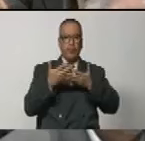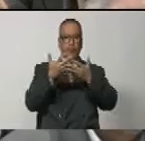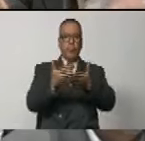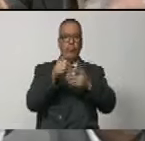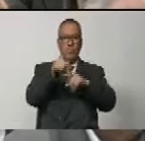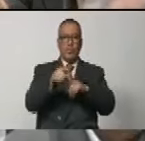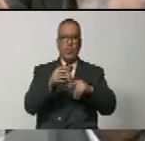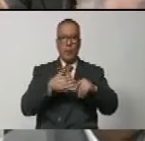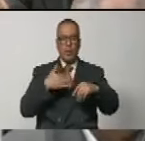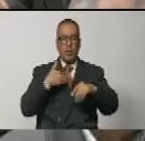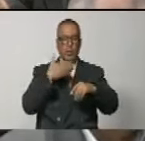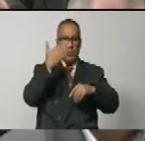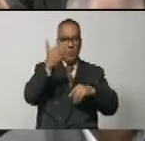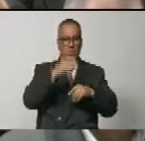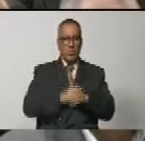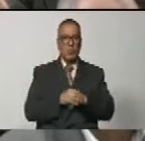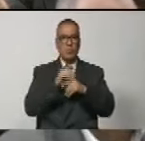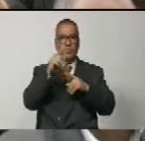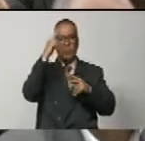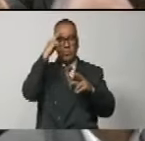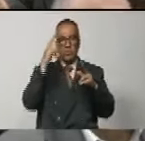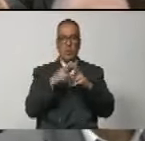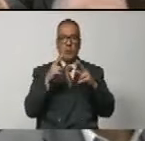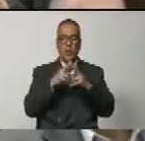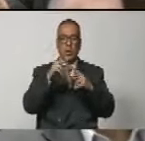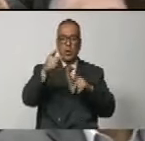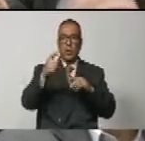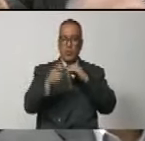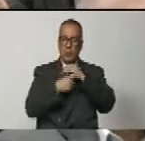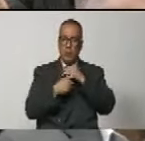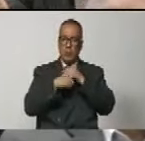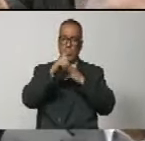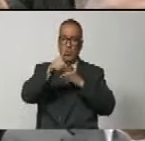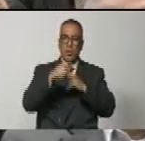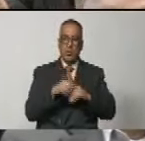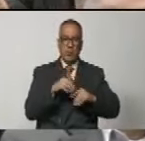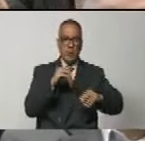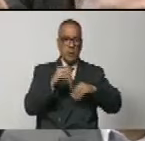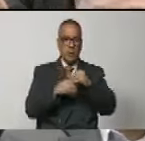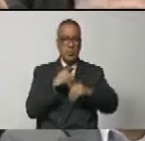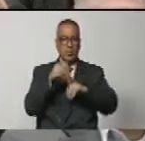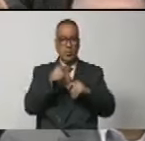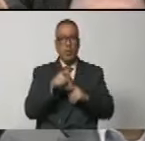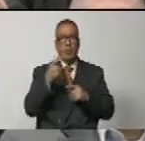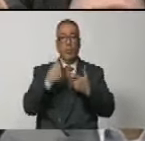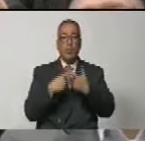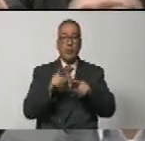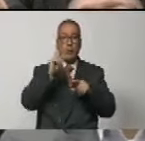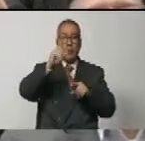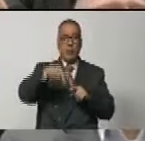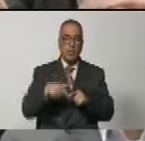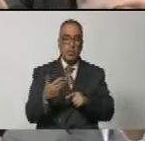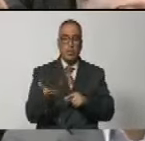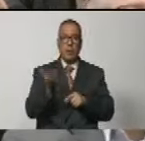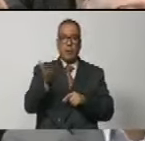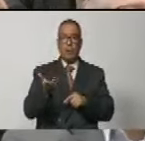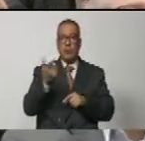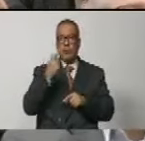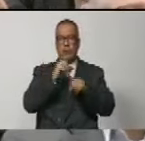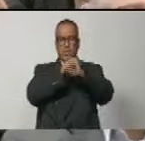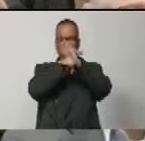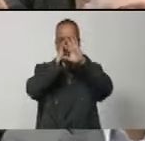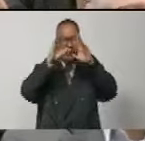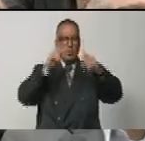a Emiratos Árabes Unidos conocimiento y tecnología con respecto a esto. Pero también es fundamental tener